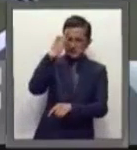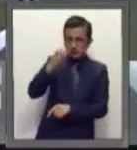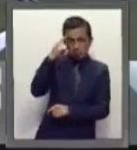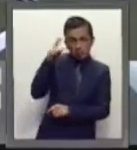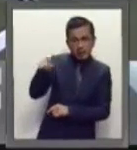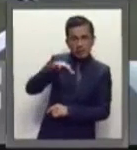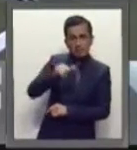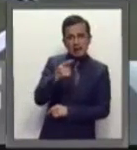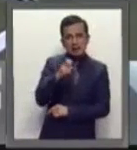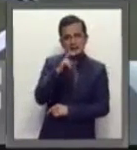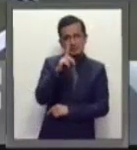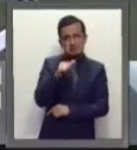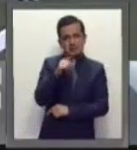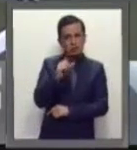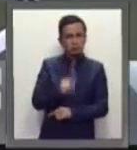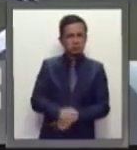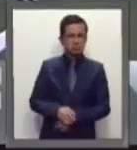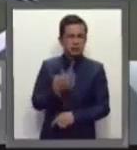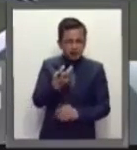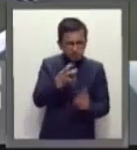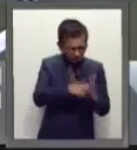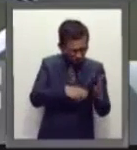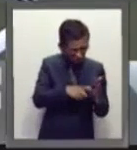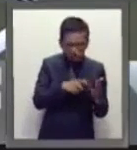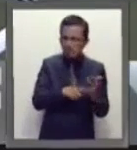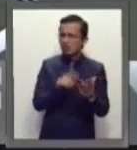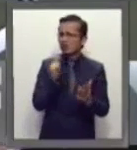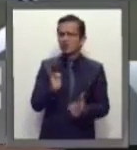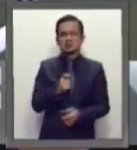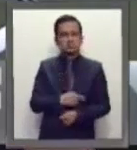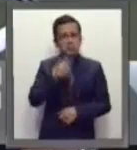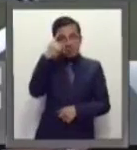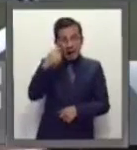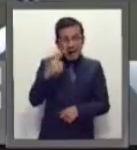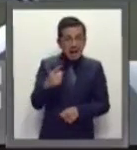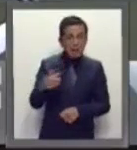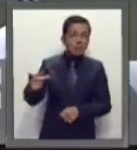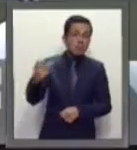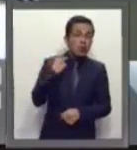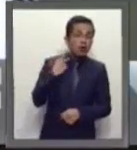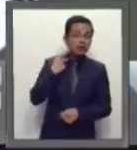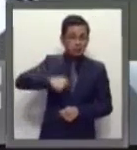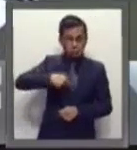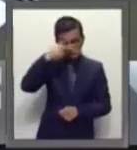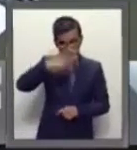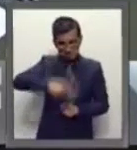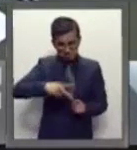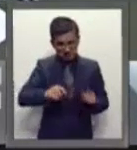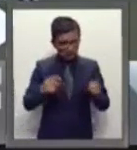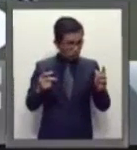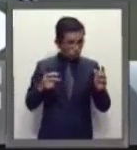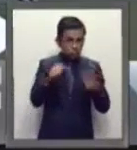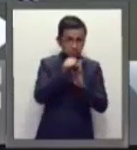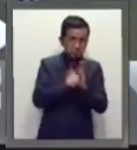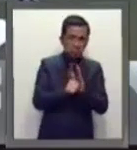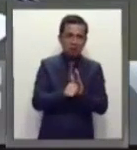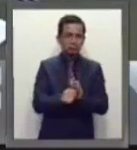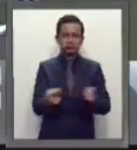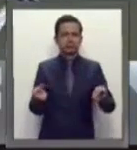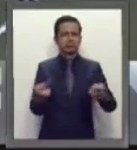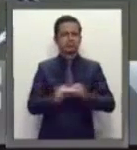estos cambios constituyen un ataque contra todo el sistema político y democrático del país